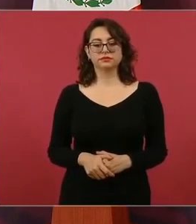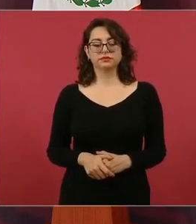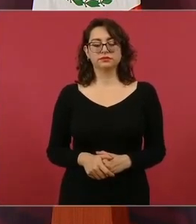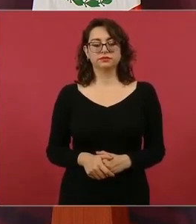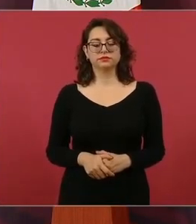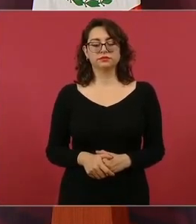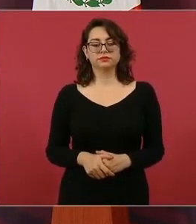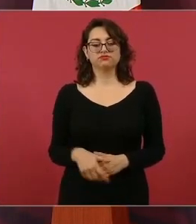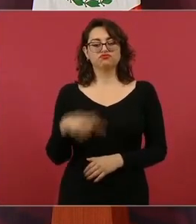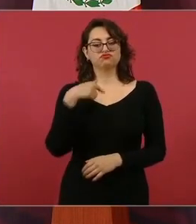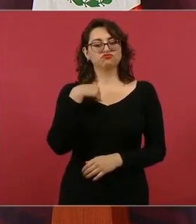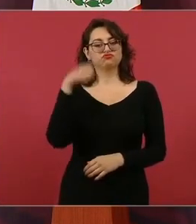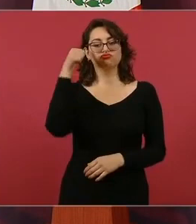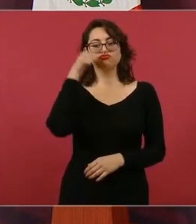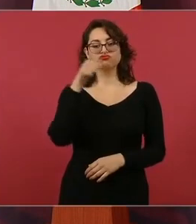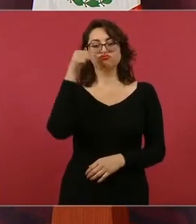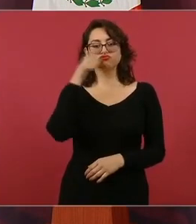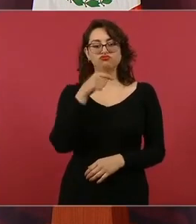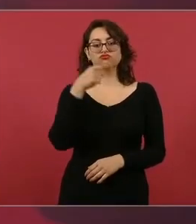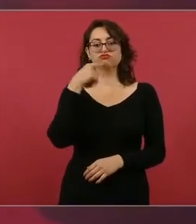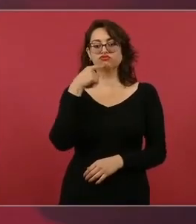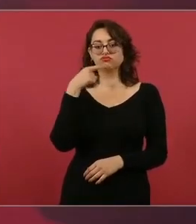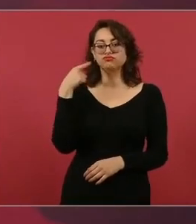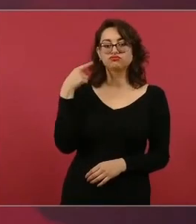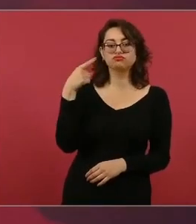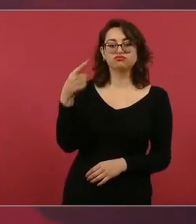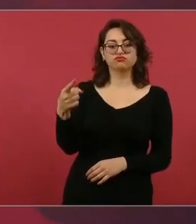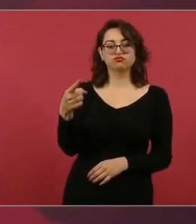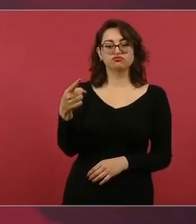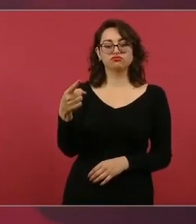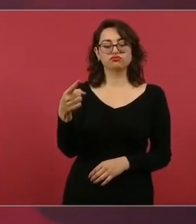que siempre he sostenido